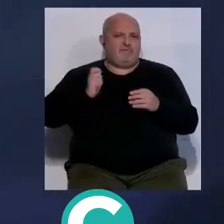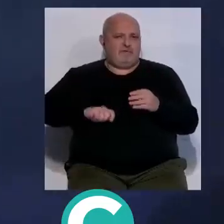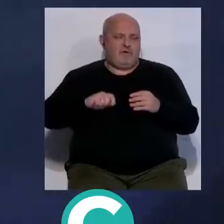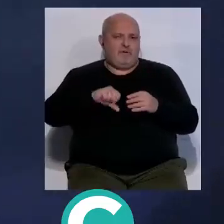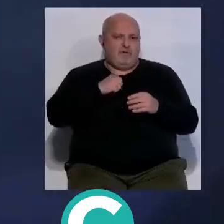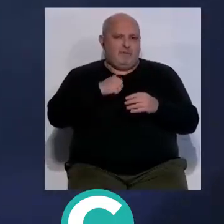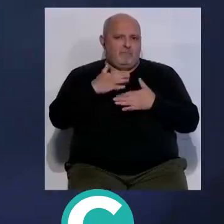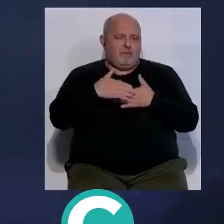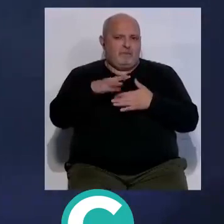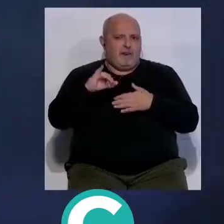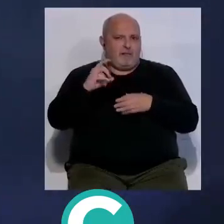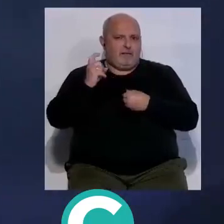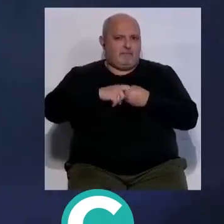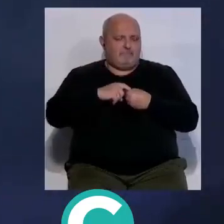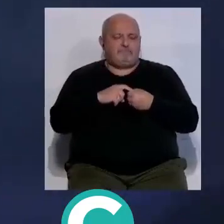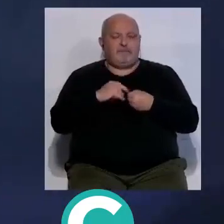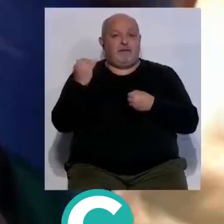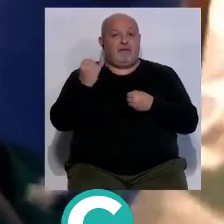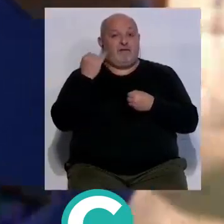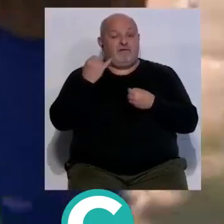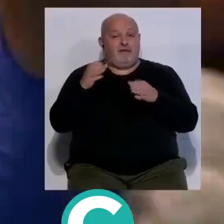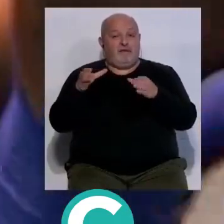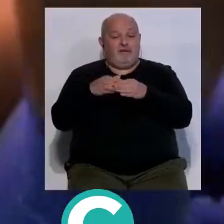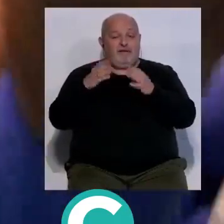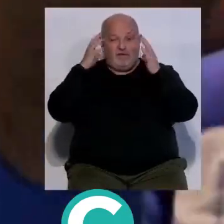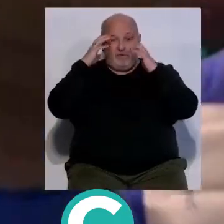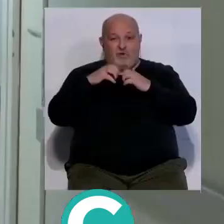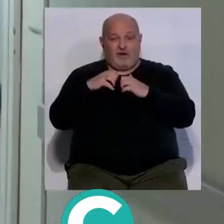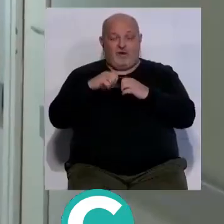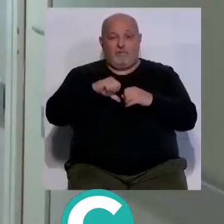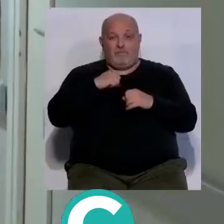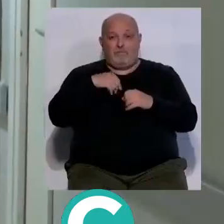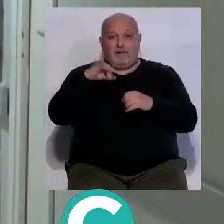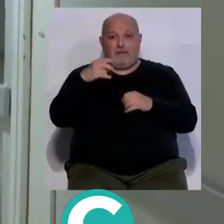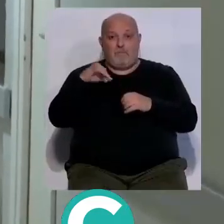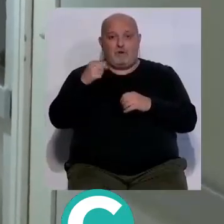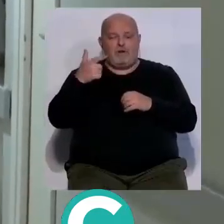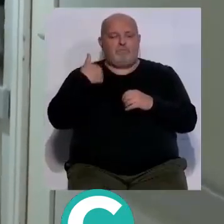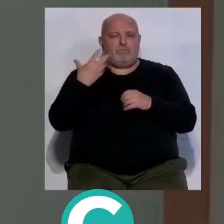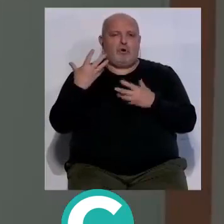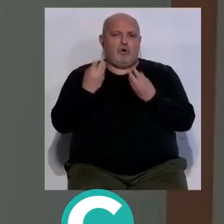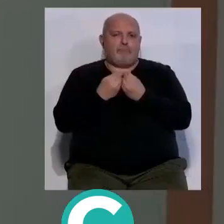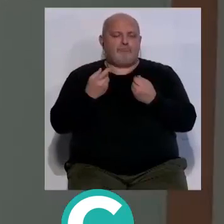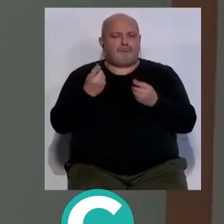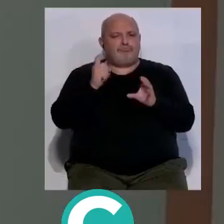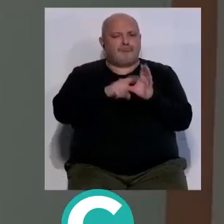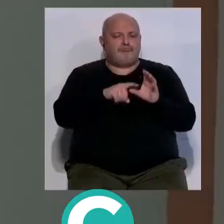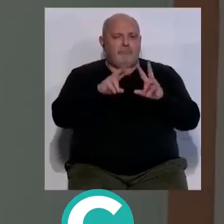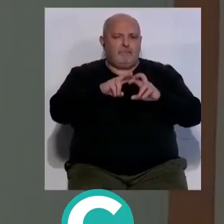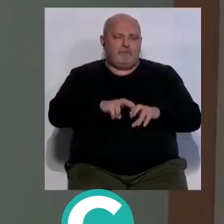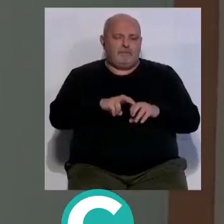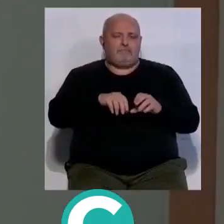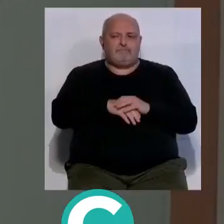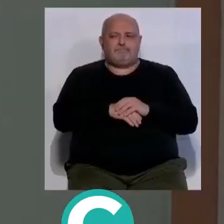del Hospital Universitario Puerta del Mar. El jefe de la unidad de neurología de este centro, Miguel Moya, es co-investigador principal de esta